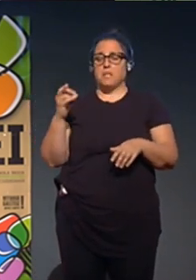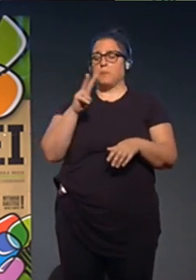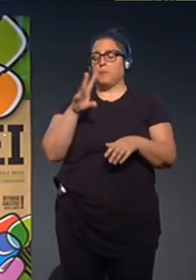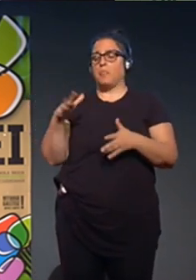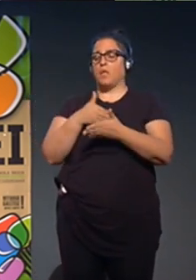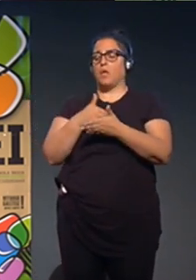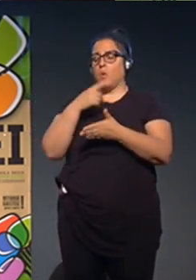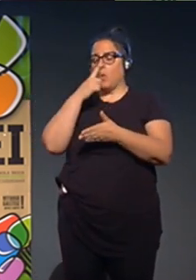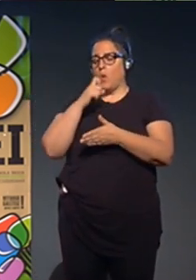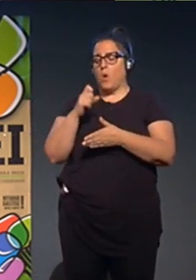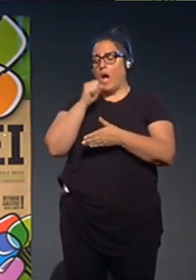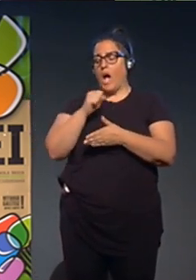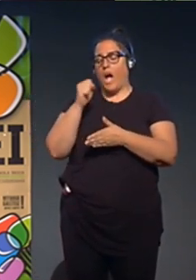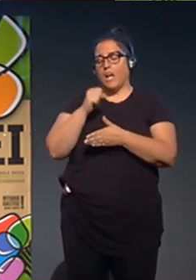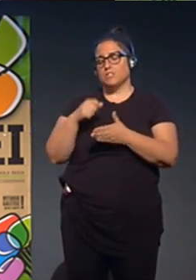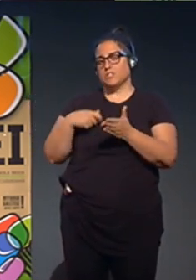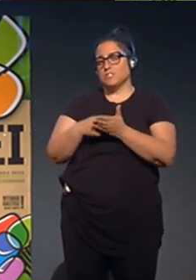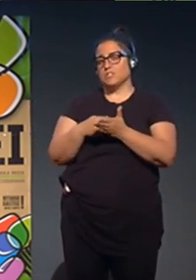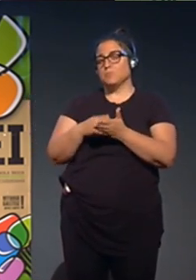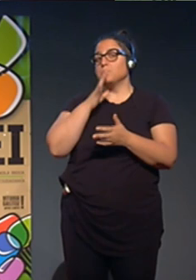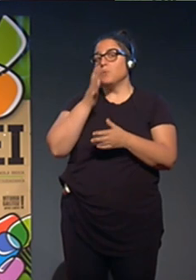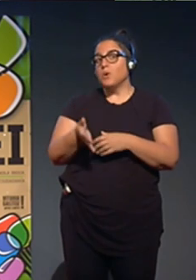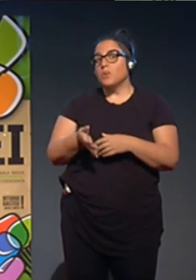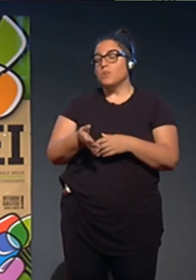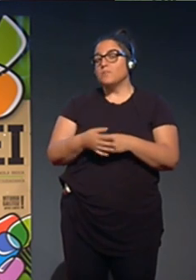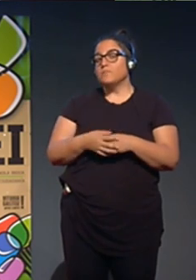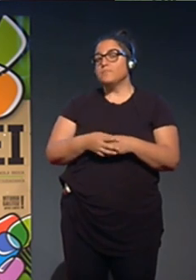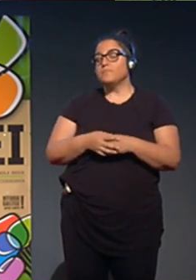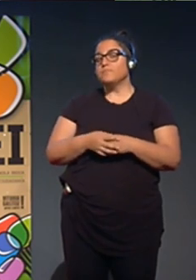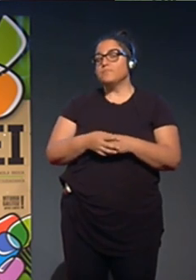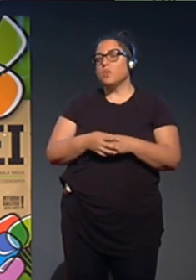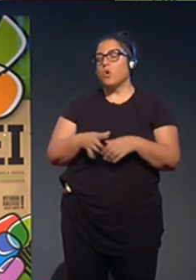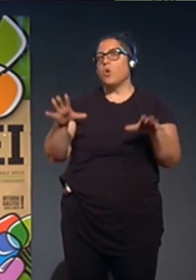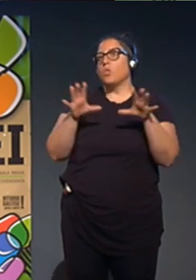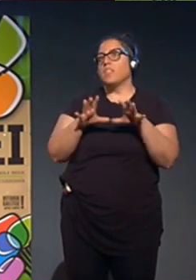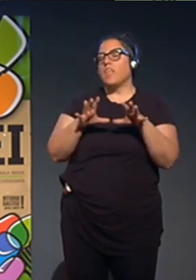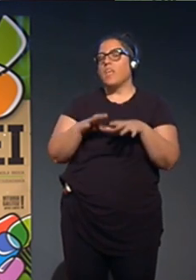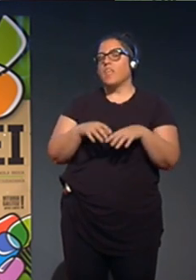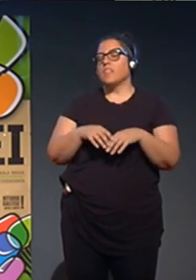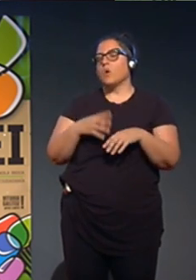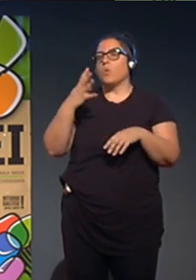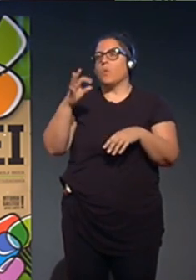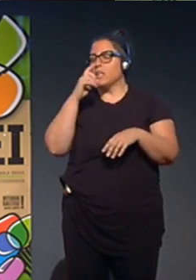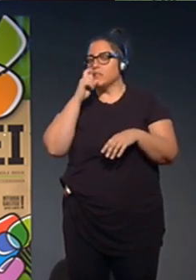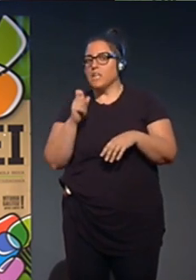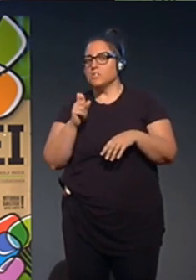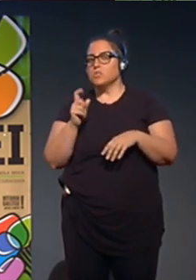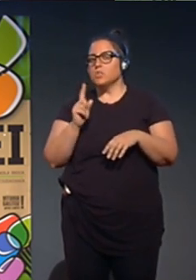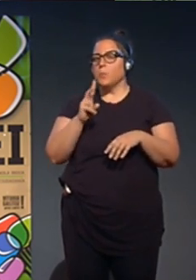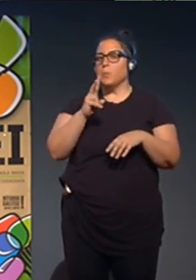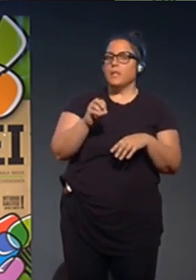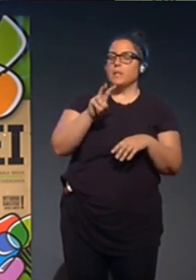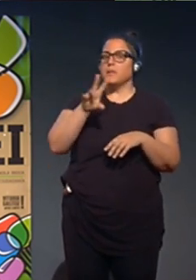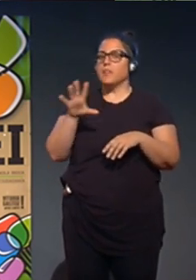años por qué 20 y 25 y no 10 o 40